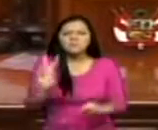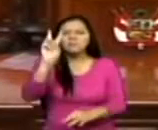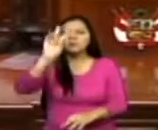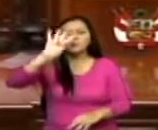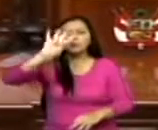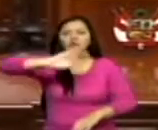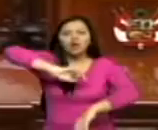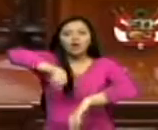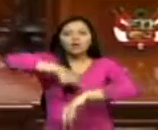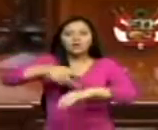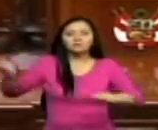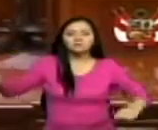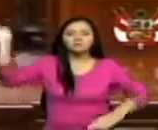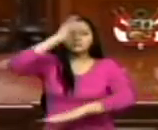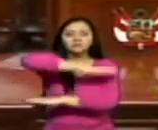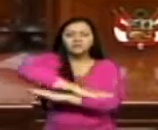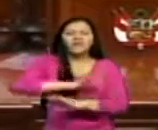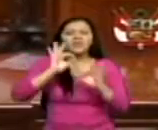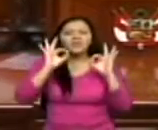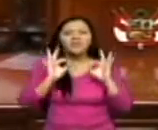24 horas.